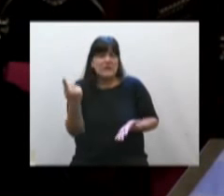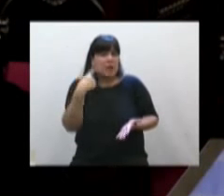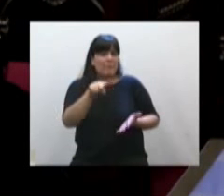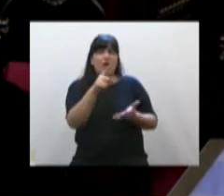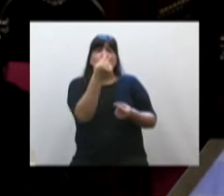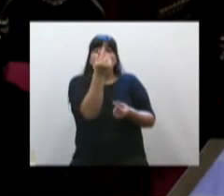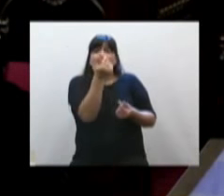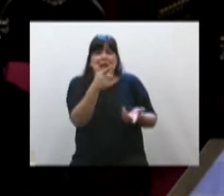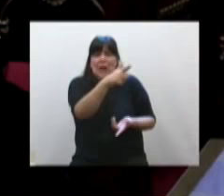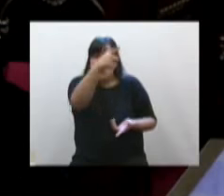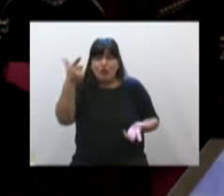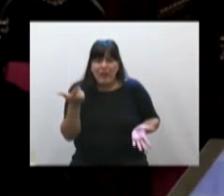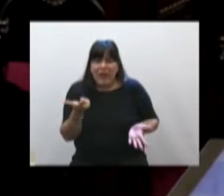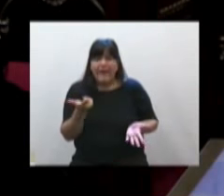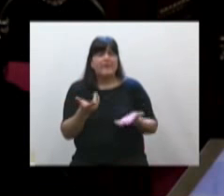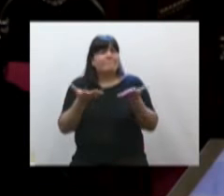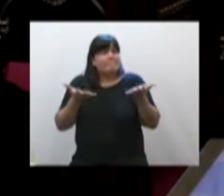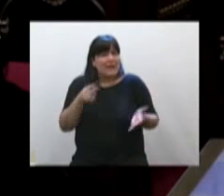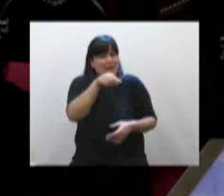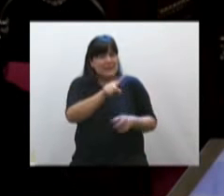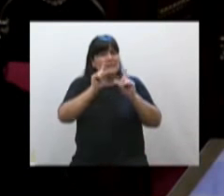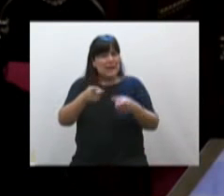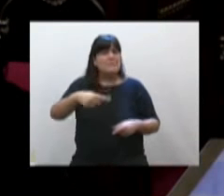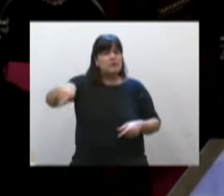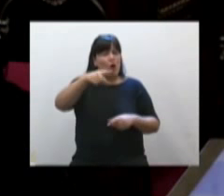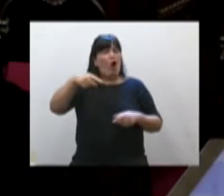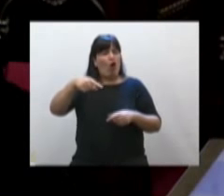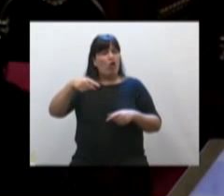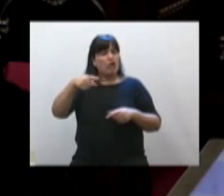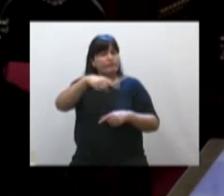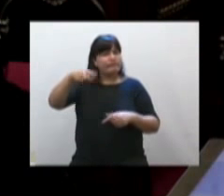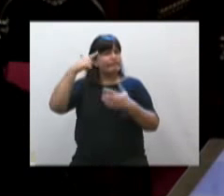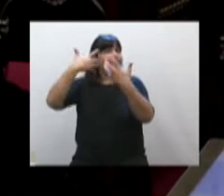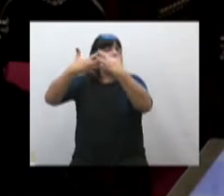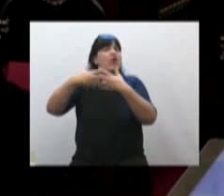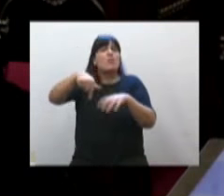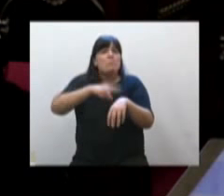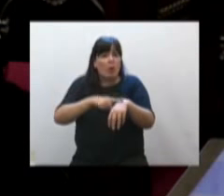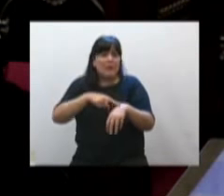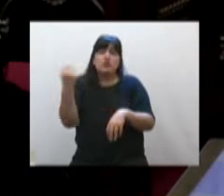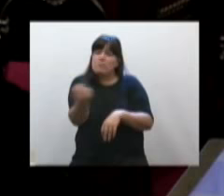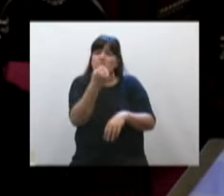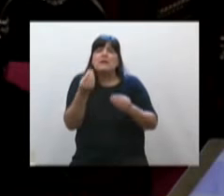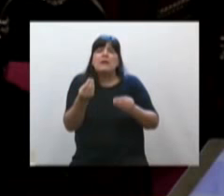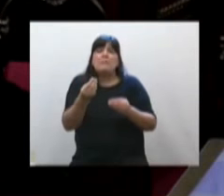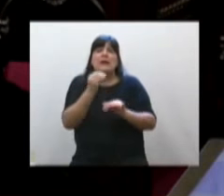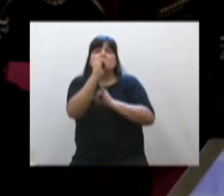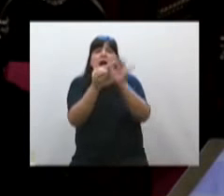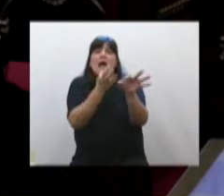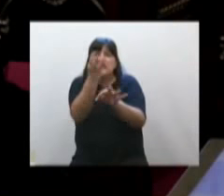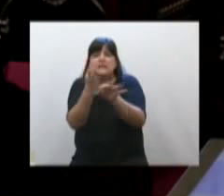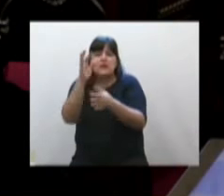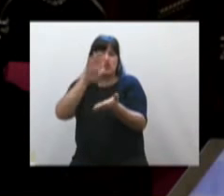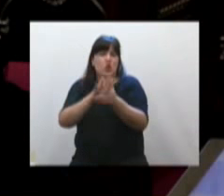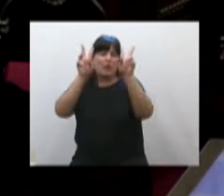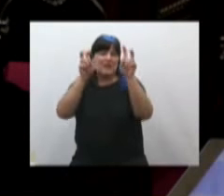hay que decirlo, y lo acabamos de poner en nuestras bancas, ¿no? Y muchos medios comunitarios a los que se les impidió